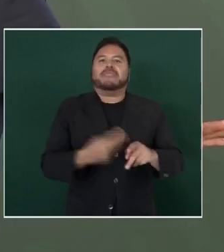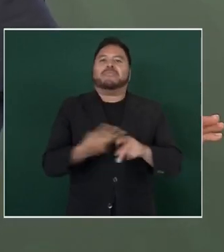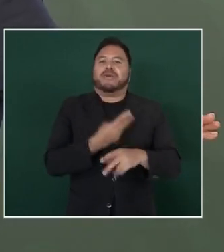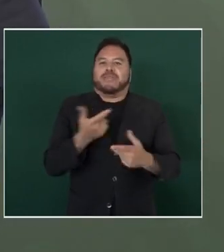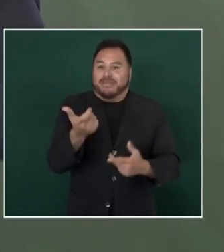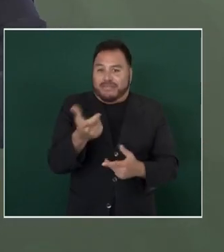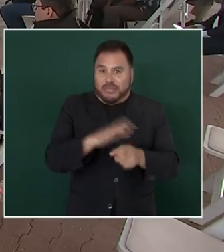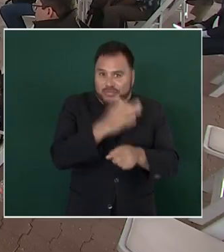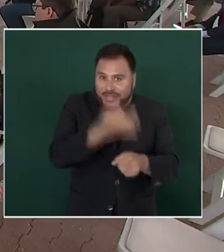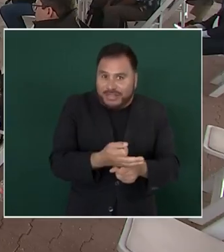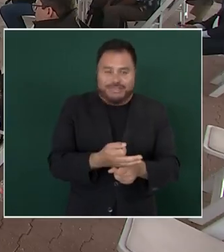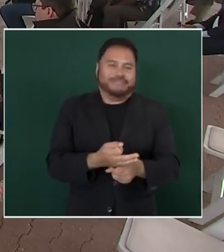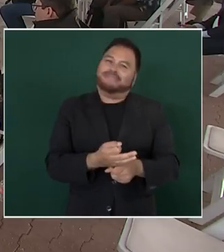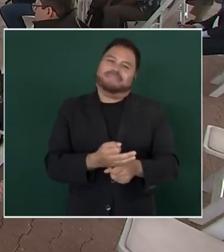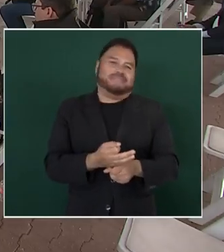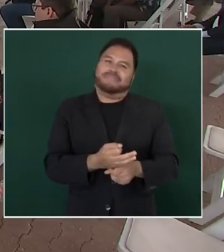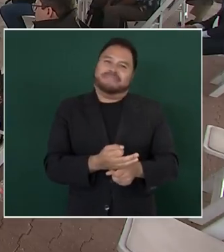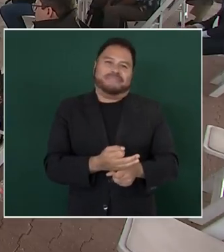no